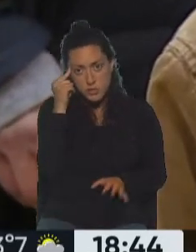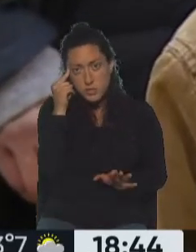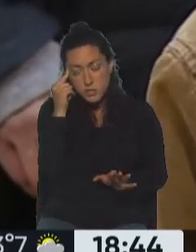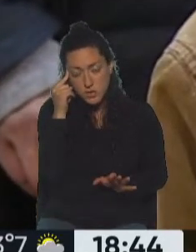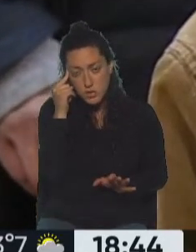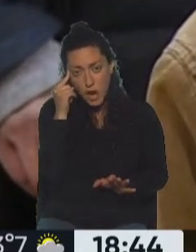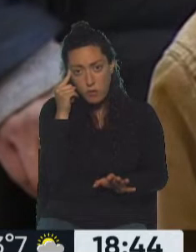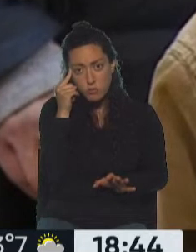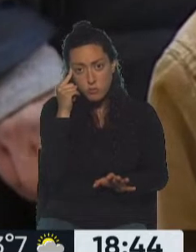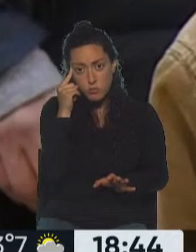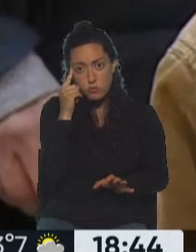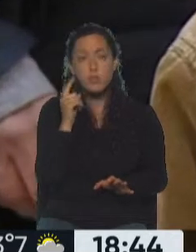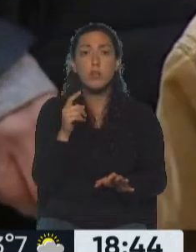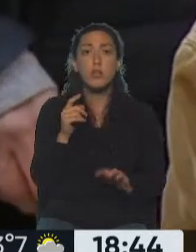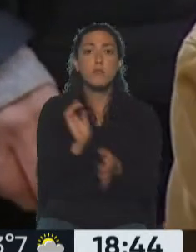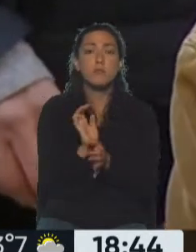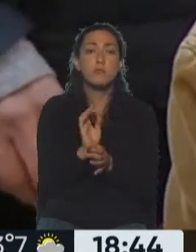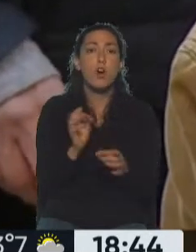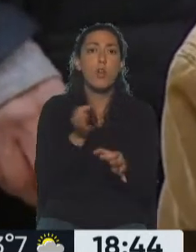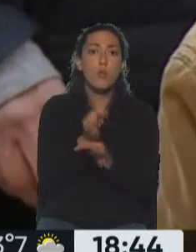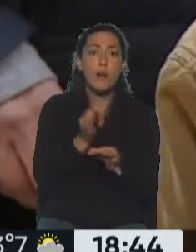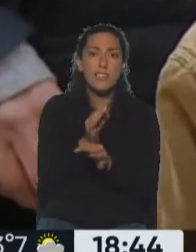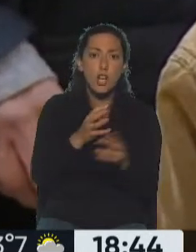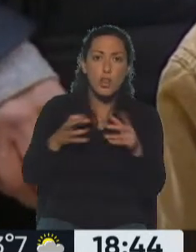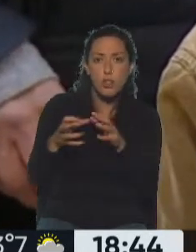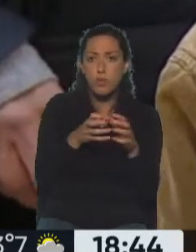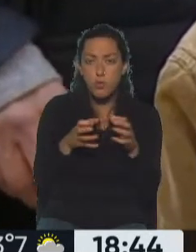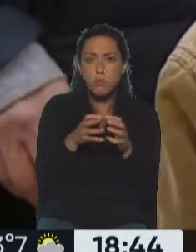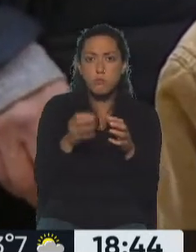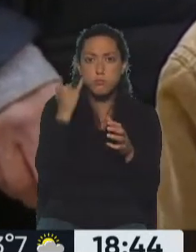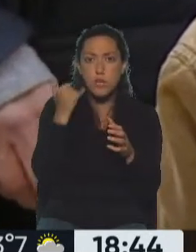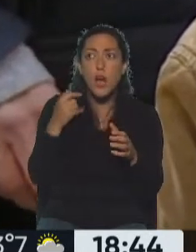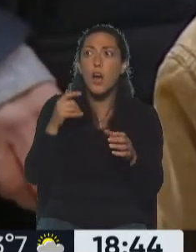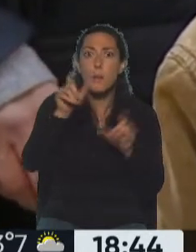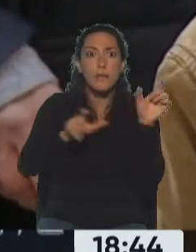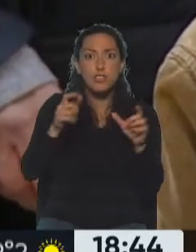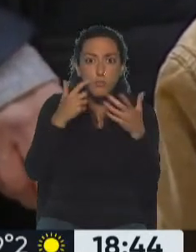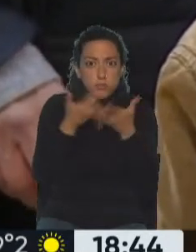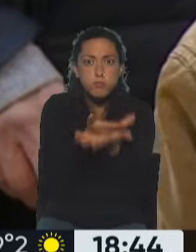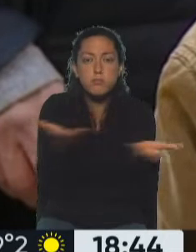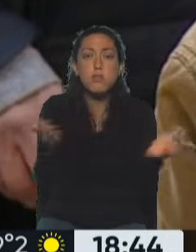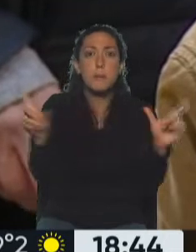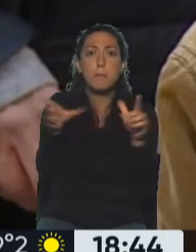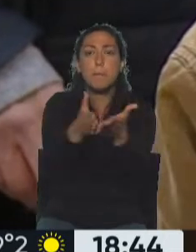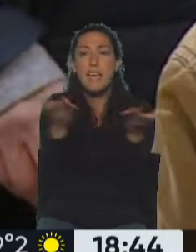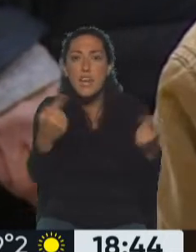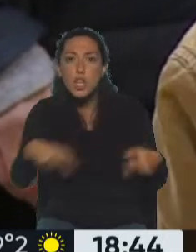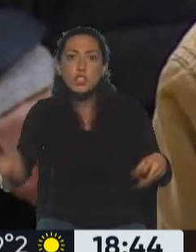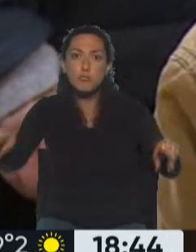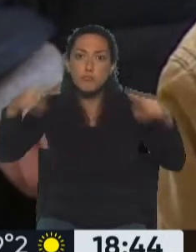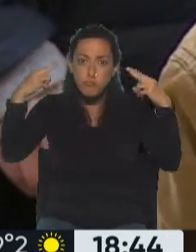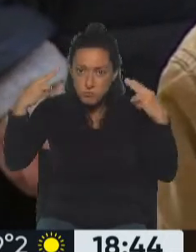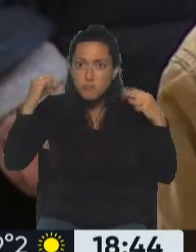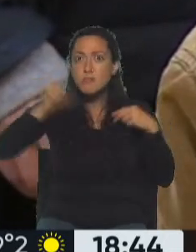que pudimos traer la discusión de la educación, que pudimos hacer que la gente esté hablando de la educación, que los medios pudieran escucharnos,